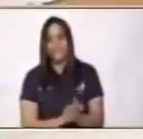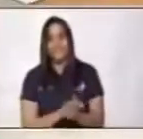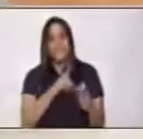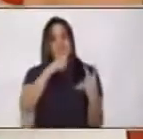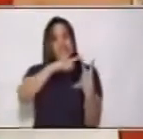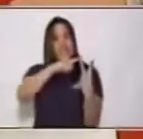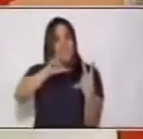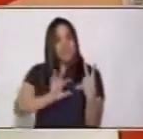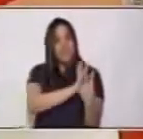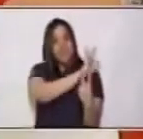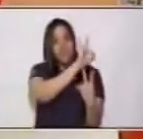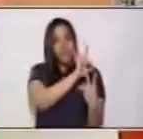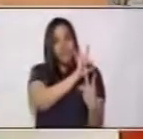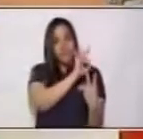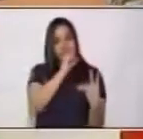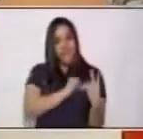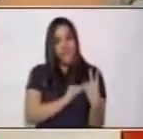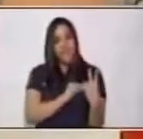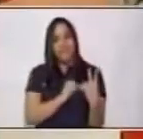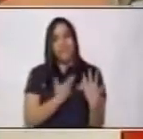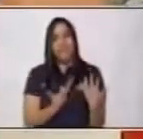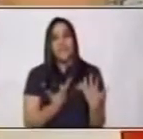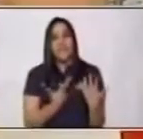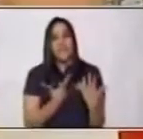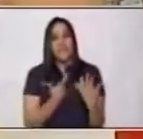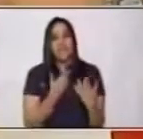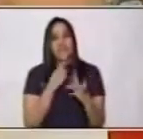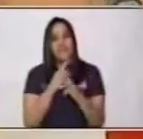La raíz cúbica